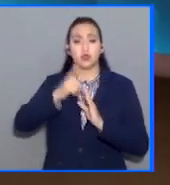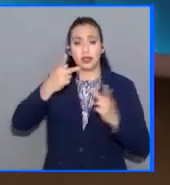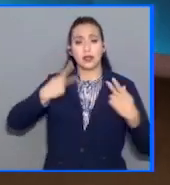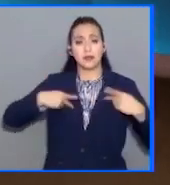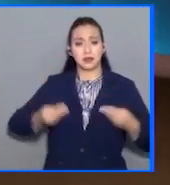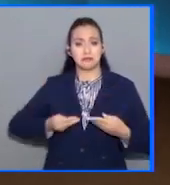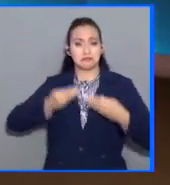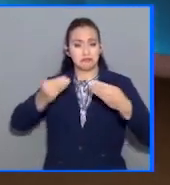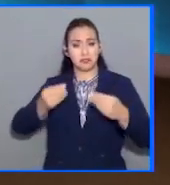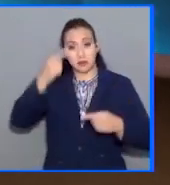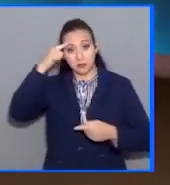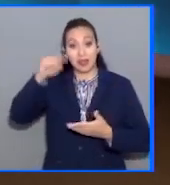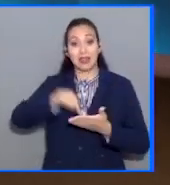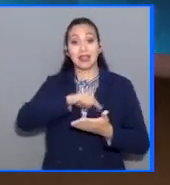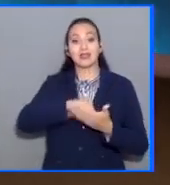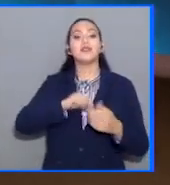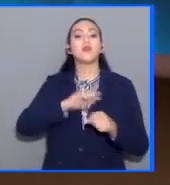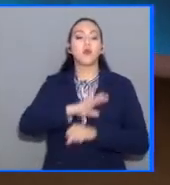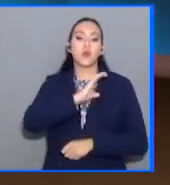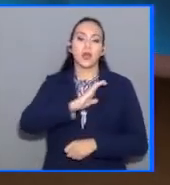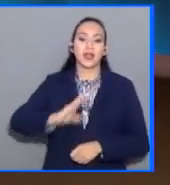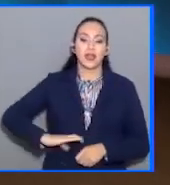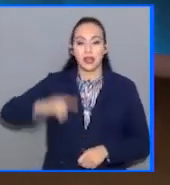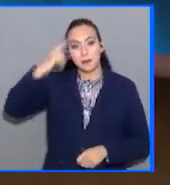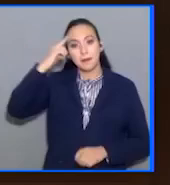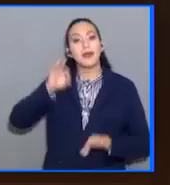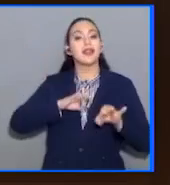una candidatura a ministro de la Suprema Corte.